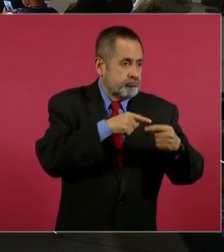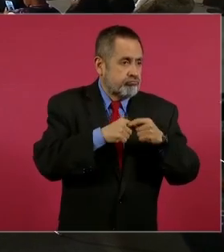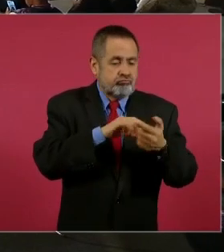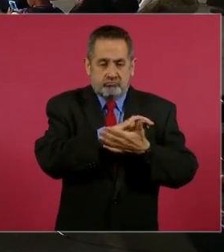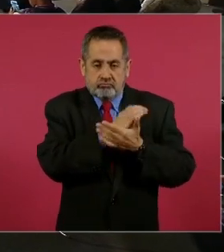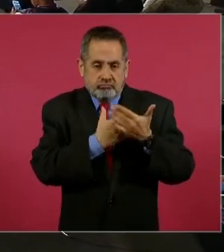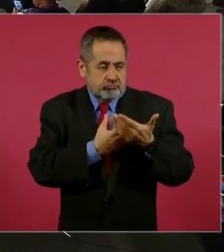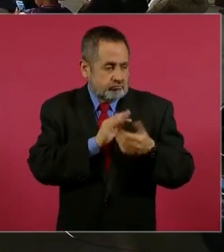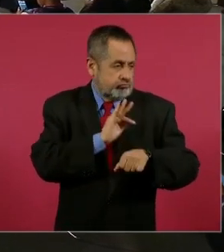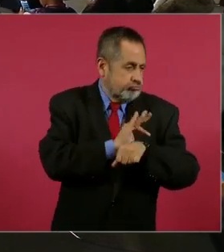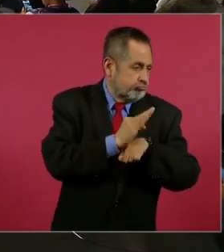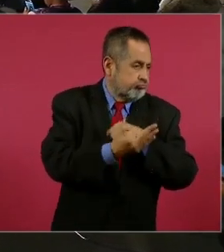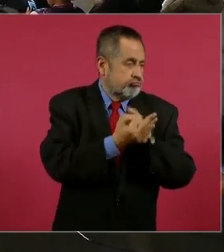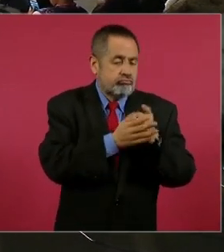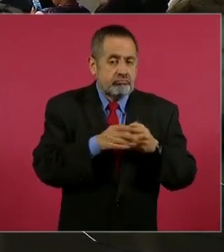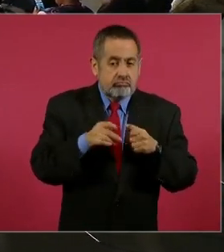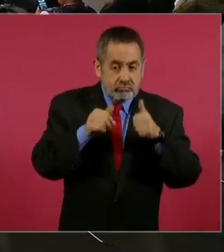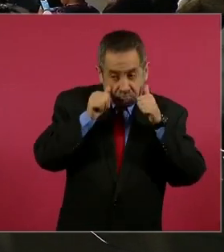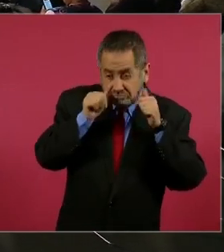contratos.